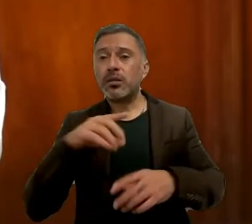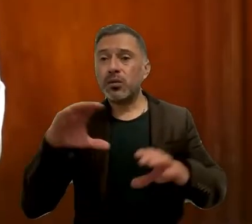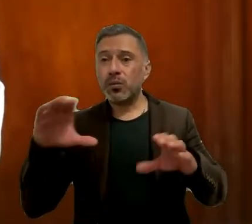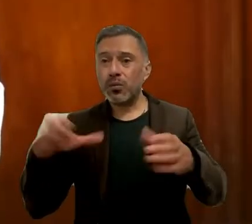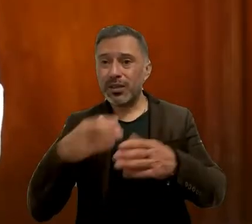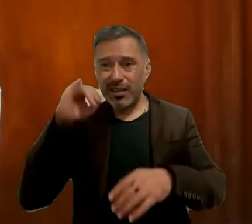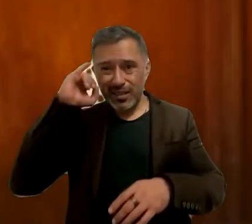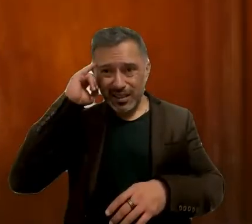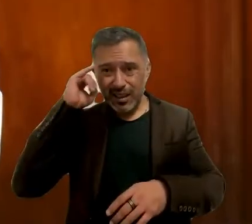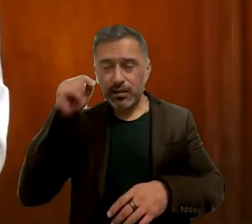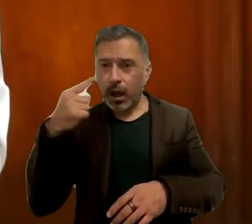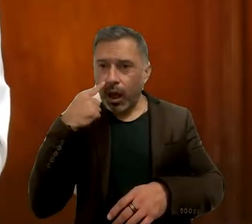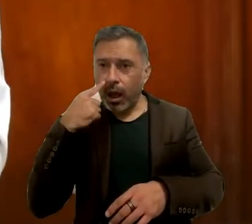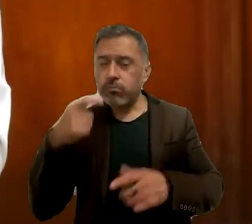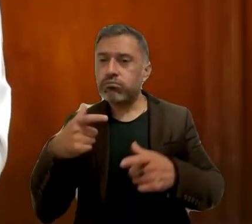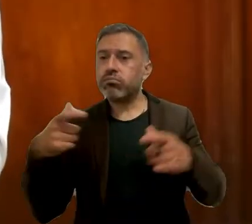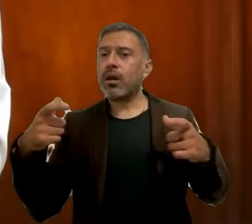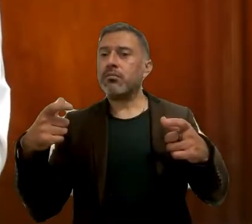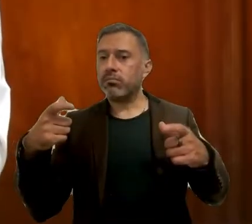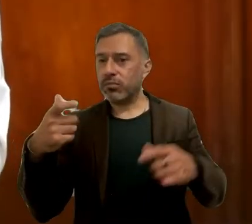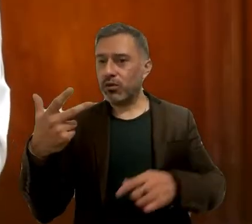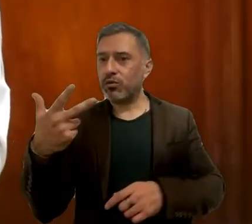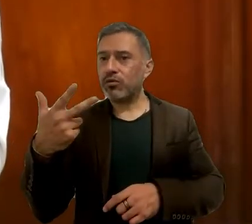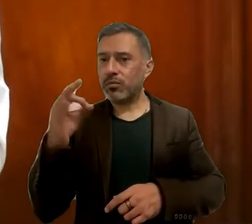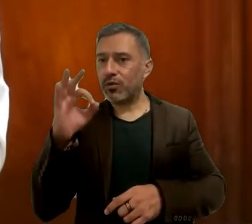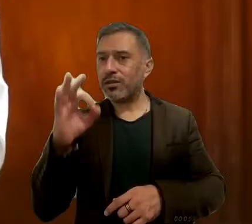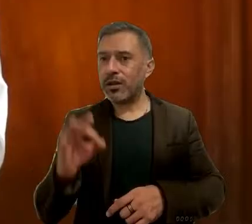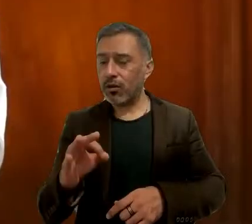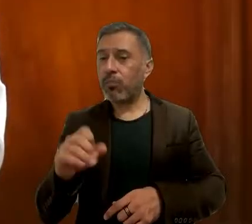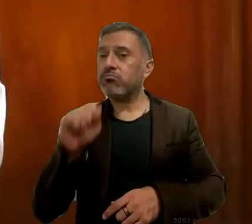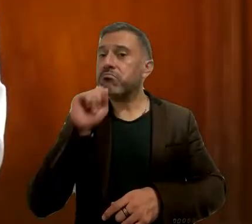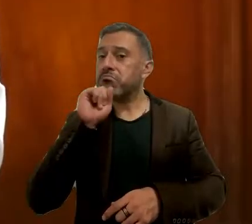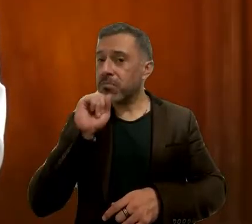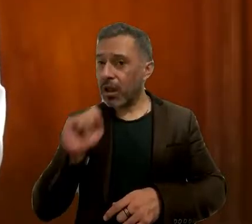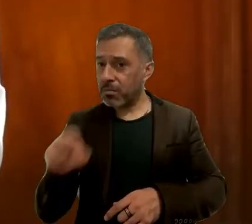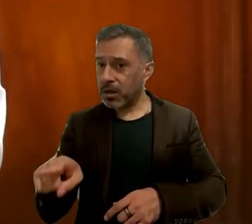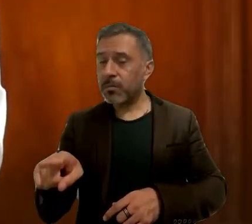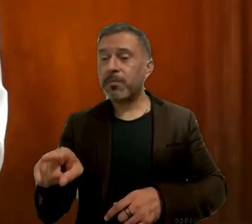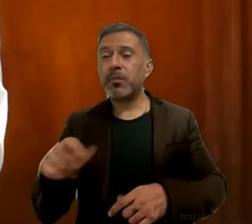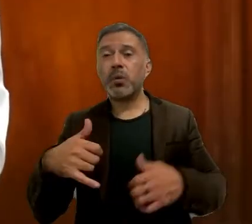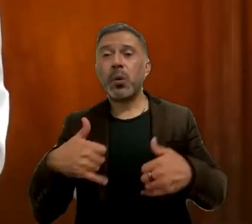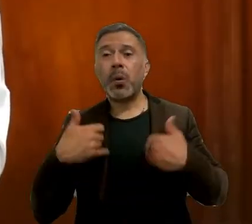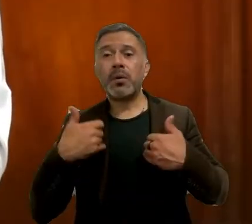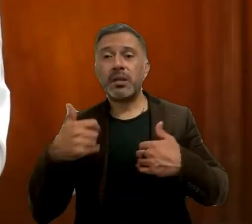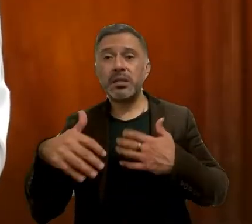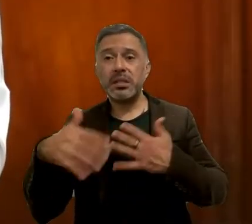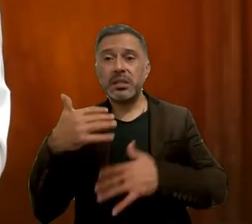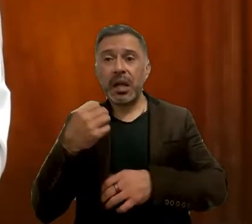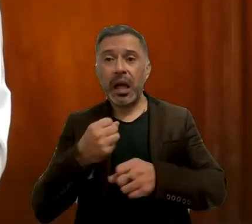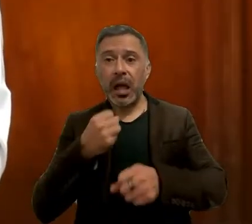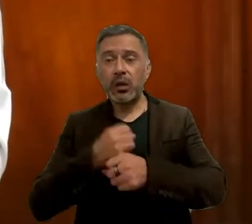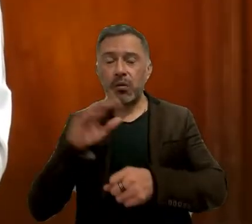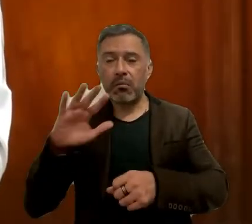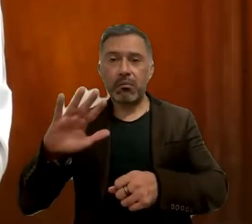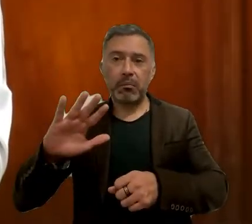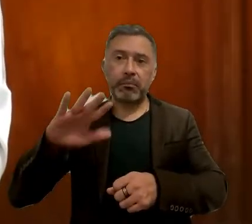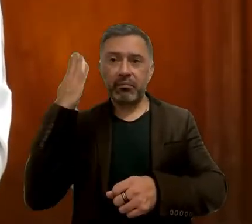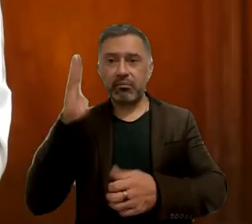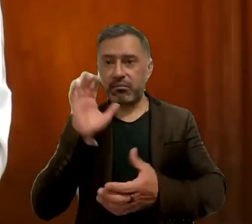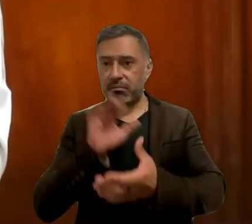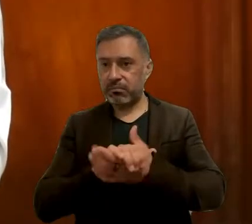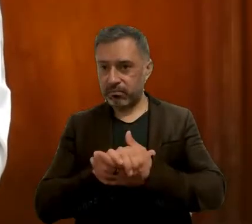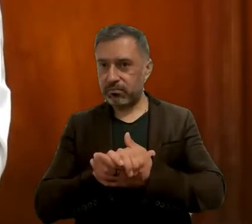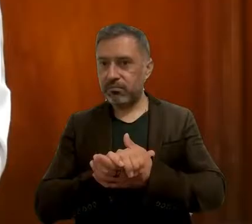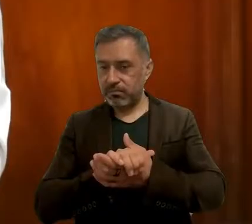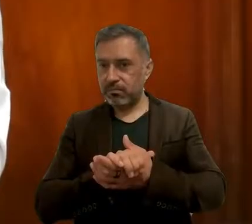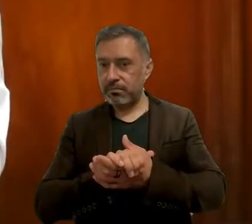predomina la lengua indígena, las cuales también se unieron en matrimonio antes de los 15 años de edad. Además, de acuerdo con el